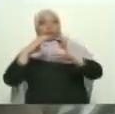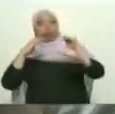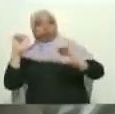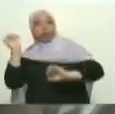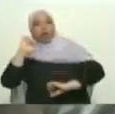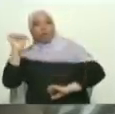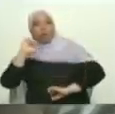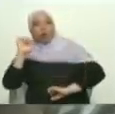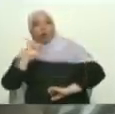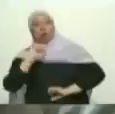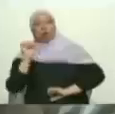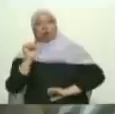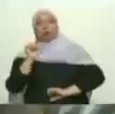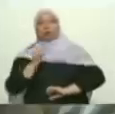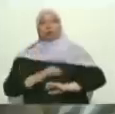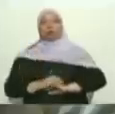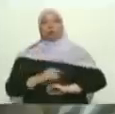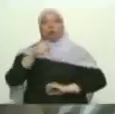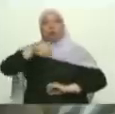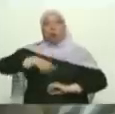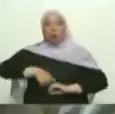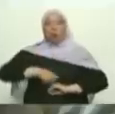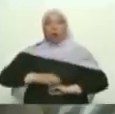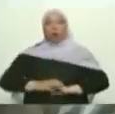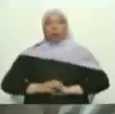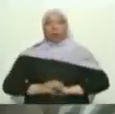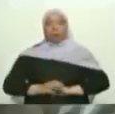Y por otro lado, como lo vamos a ver el día de hoy,